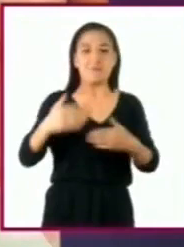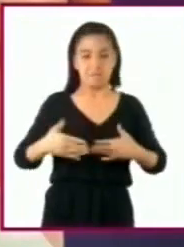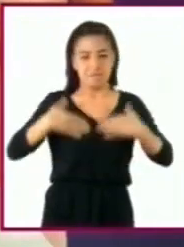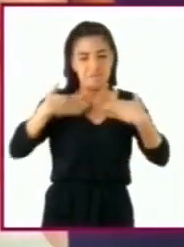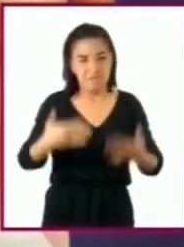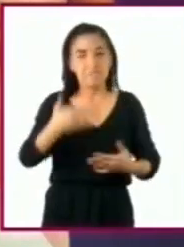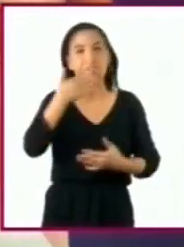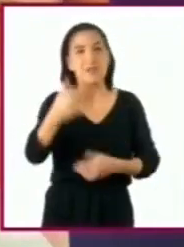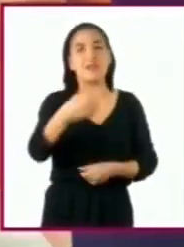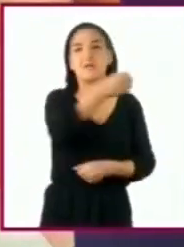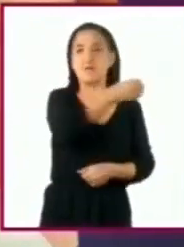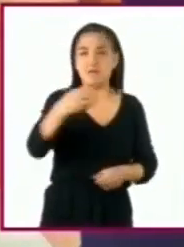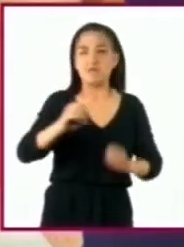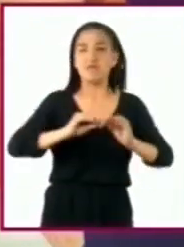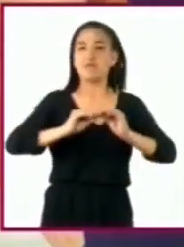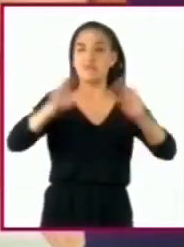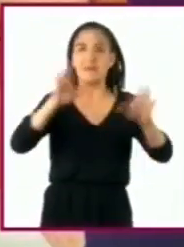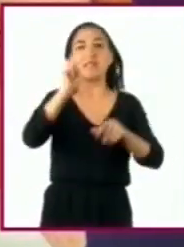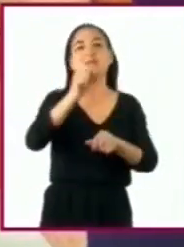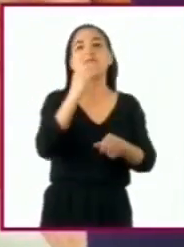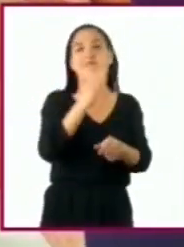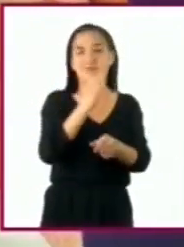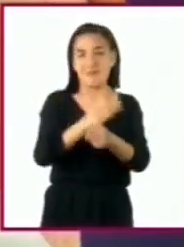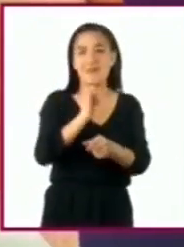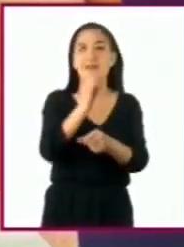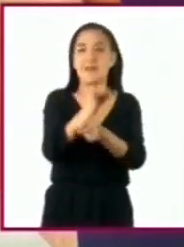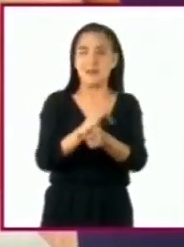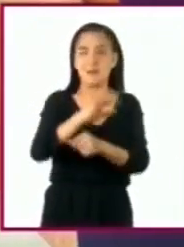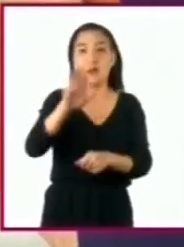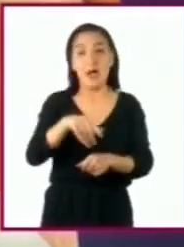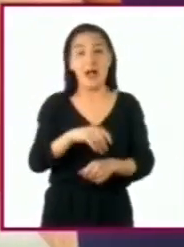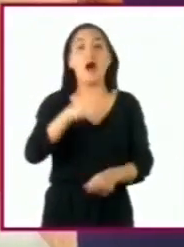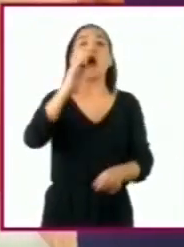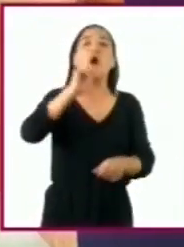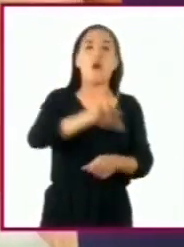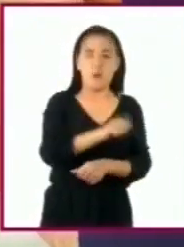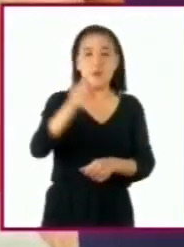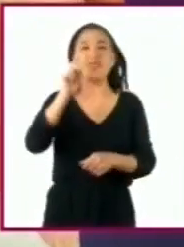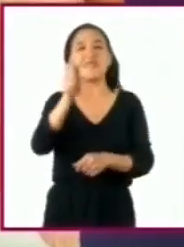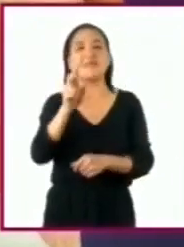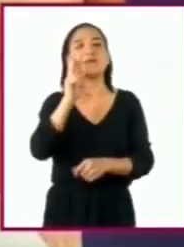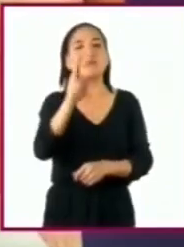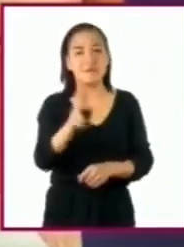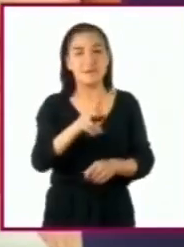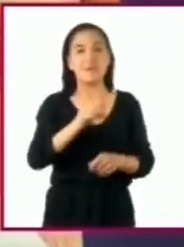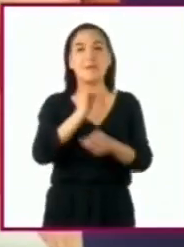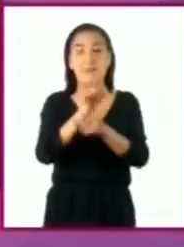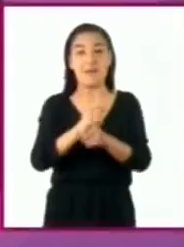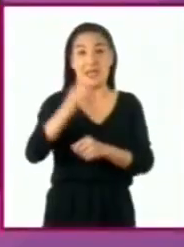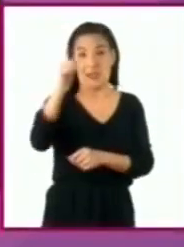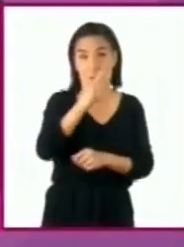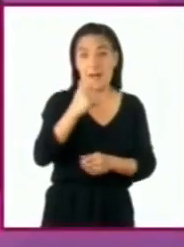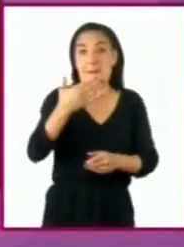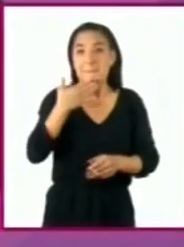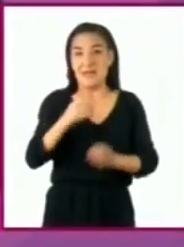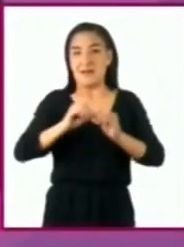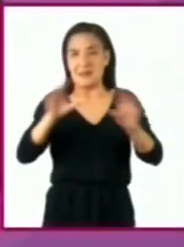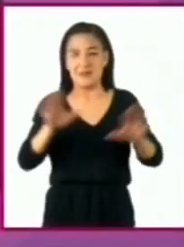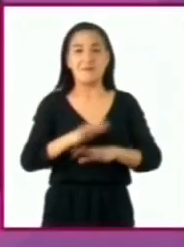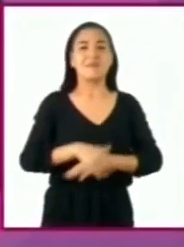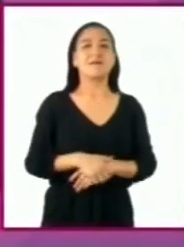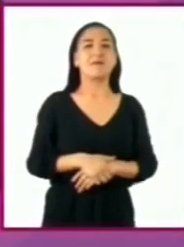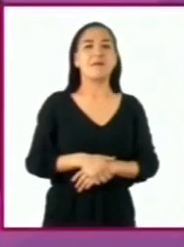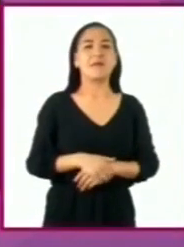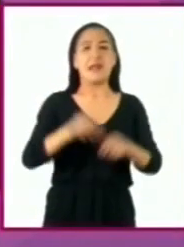organizada, clara sobre el tema buscado. Lo siguiente que hay que observar es si usa un lenguaje accesible. El